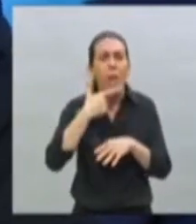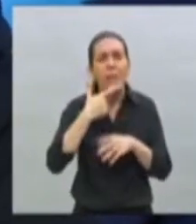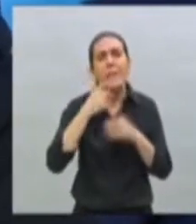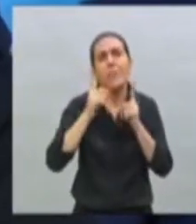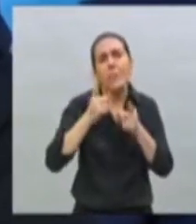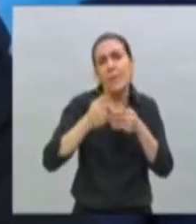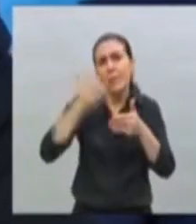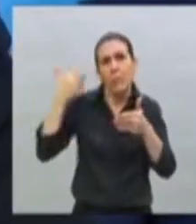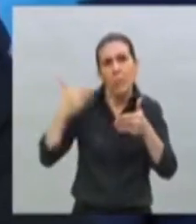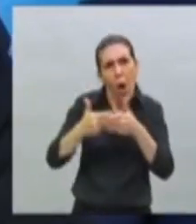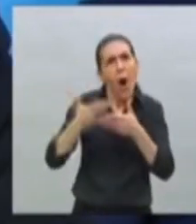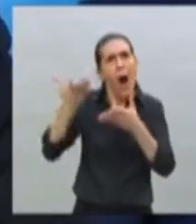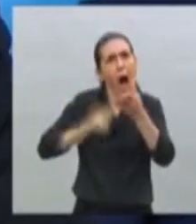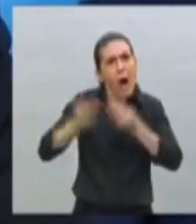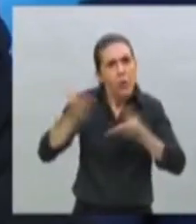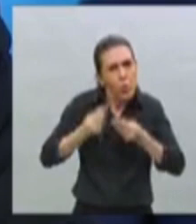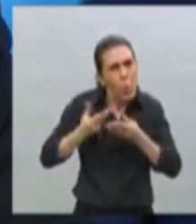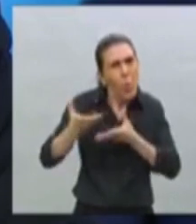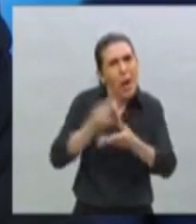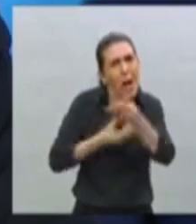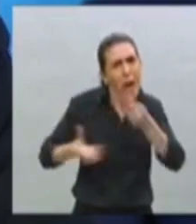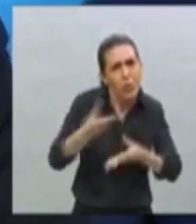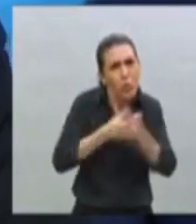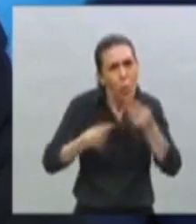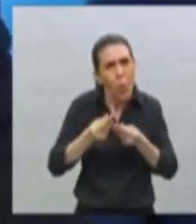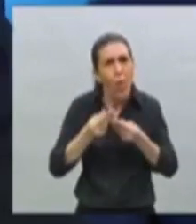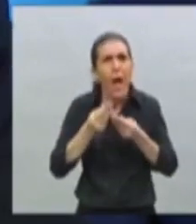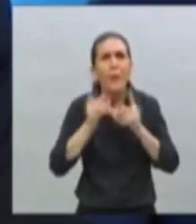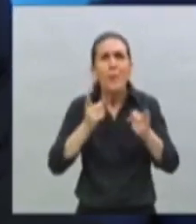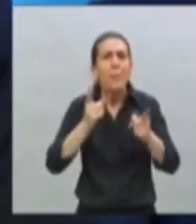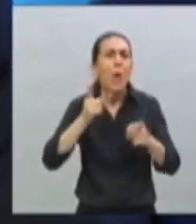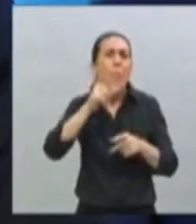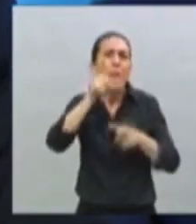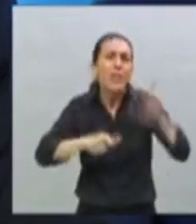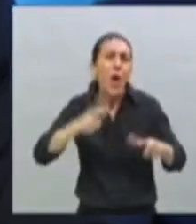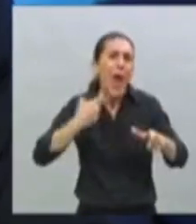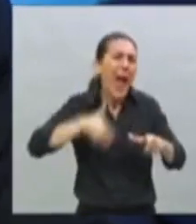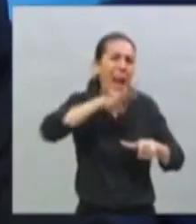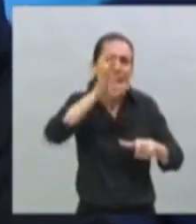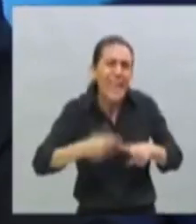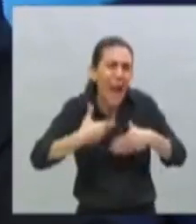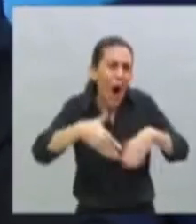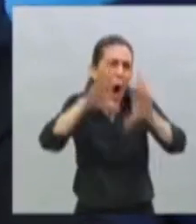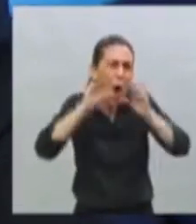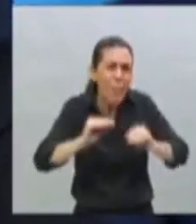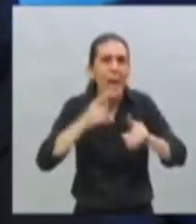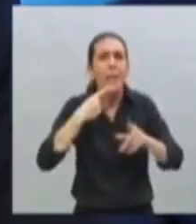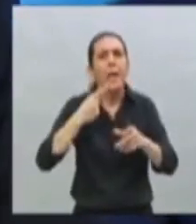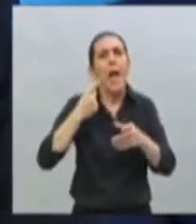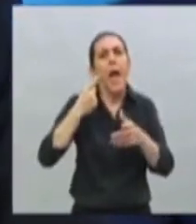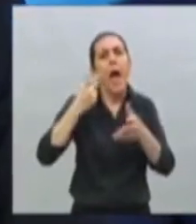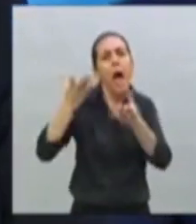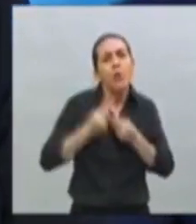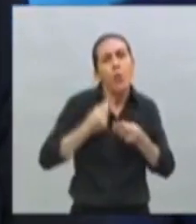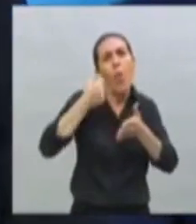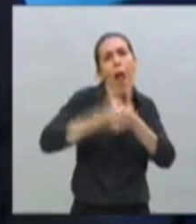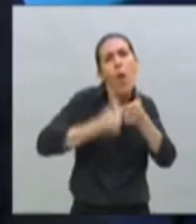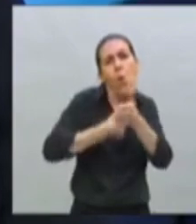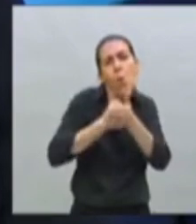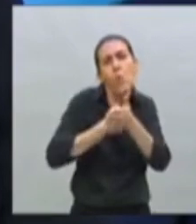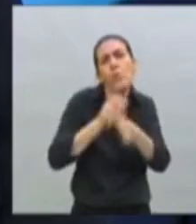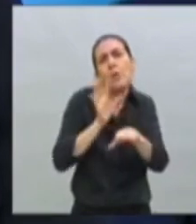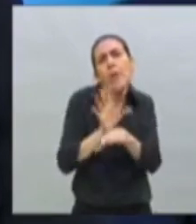y que han colaborado los argentinos todos en esta lucha contra la pandemia